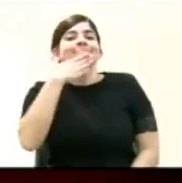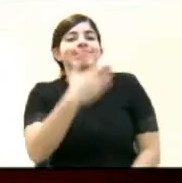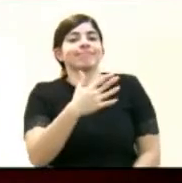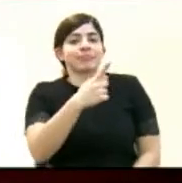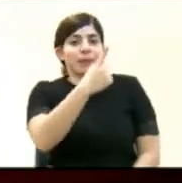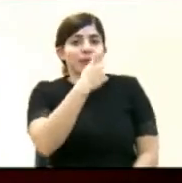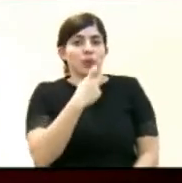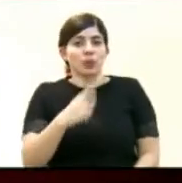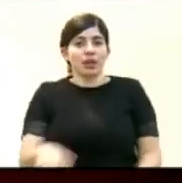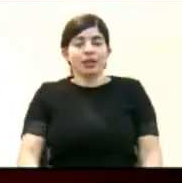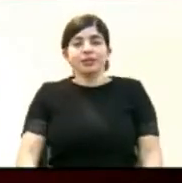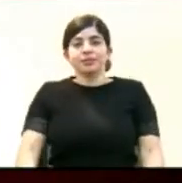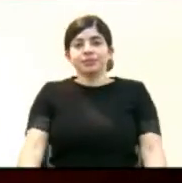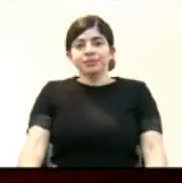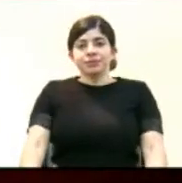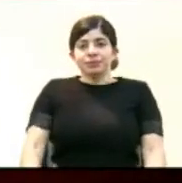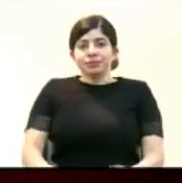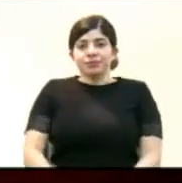la pregunta.